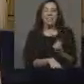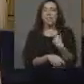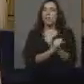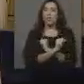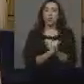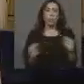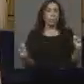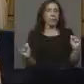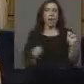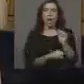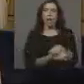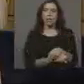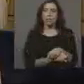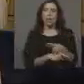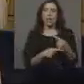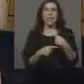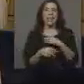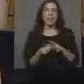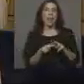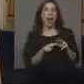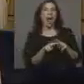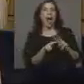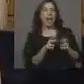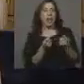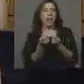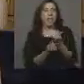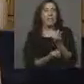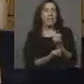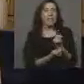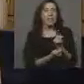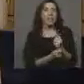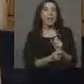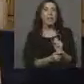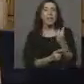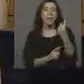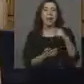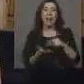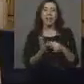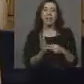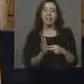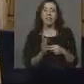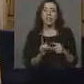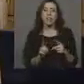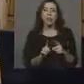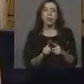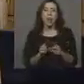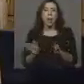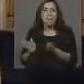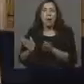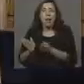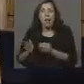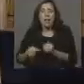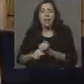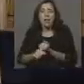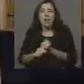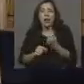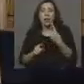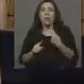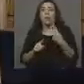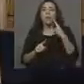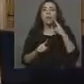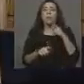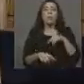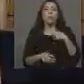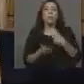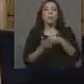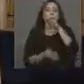podemos aceptar que trate de arreglar las finanzas de la primera división de una macroinfraestructura a costa